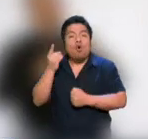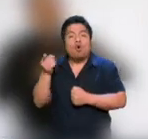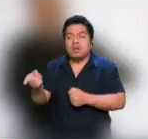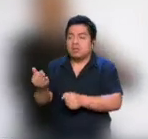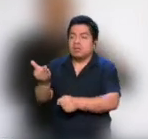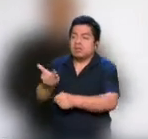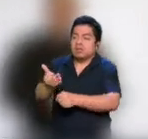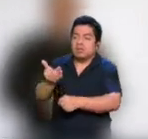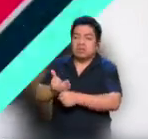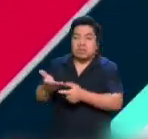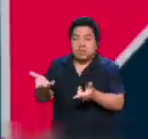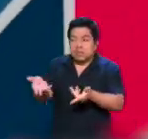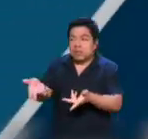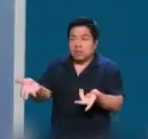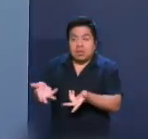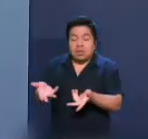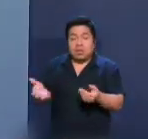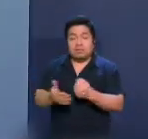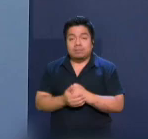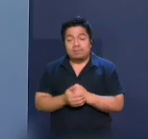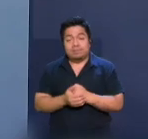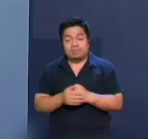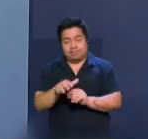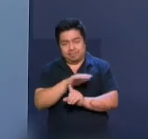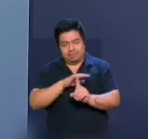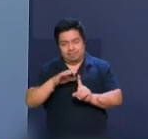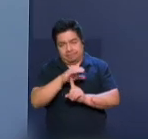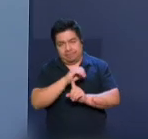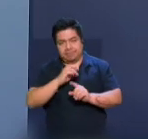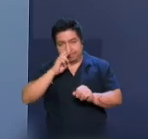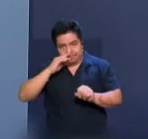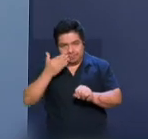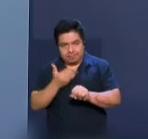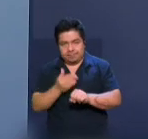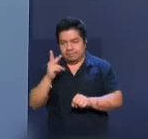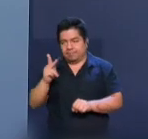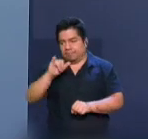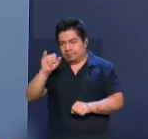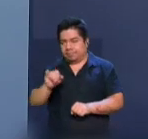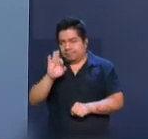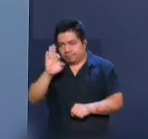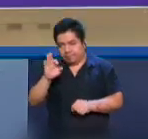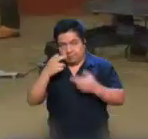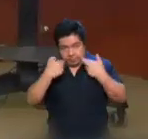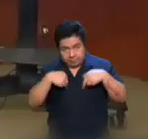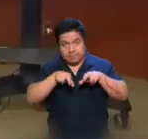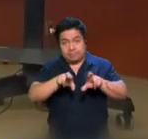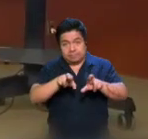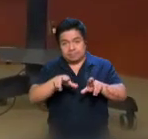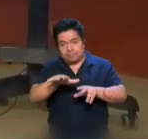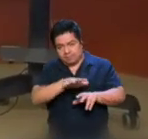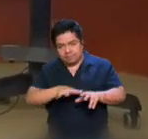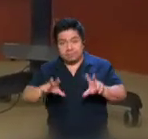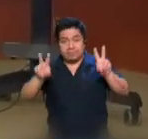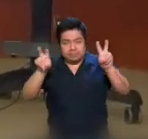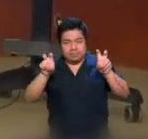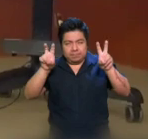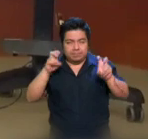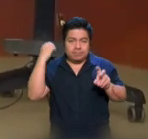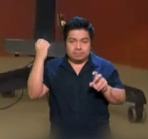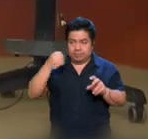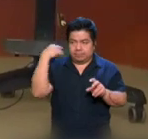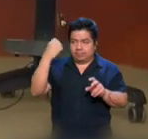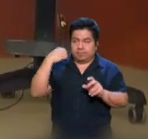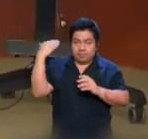en este marco. En este contexto, representantes del Poder Judicial de la Federación dieron a conocer en la llamada Conferencia